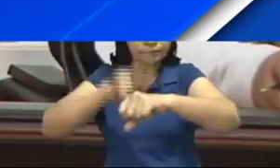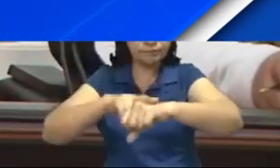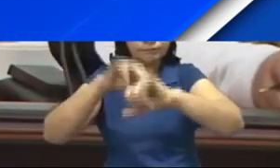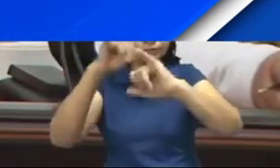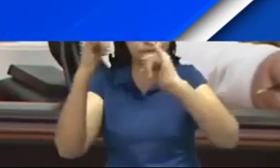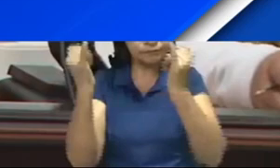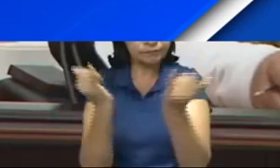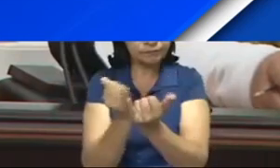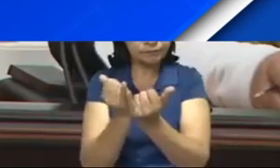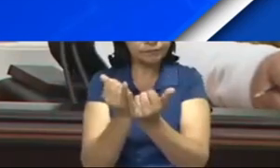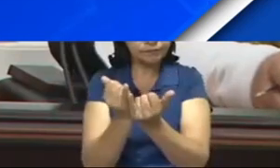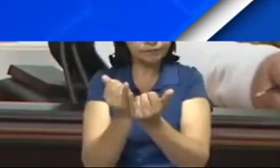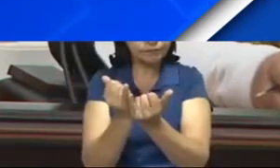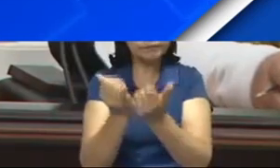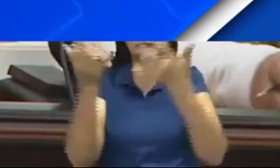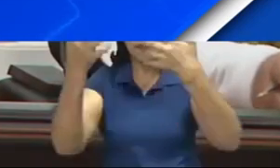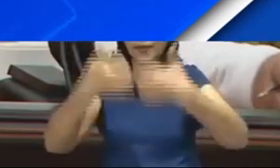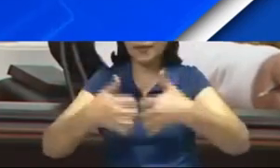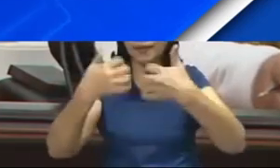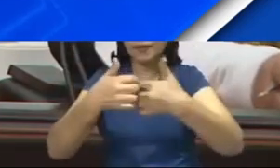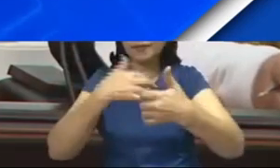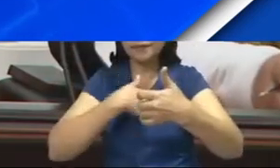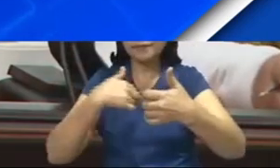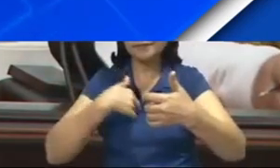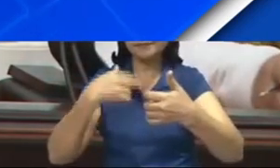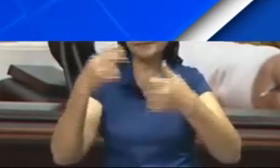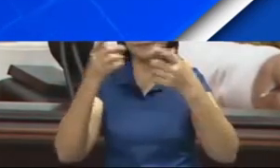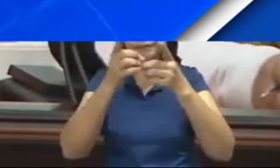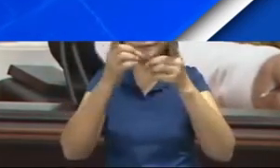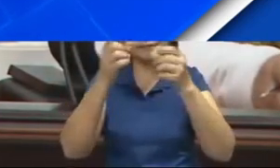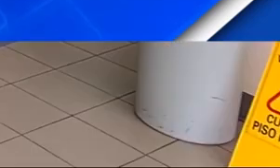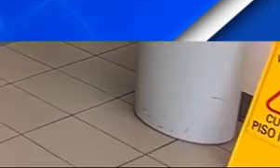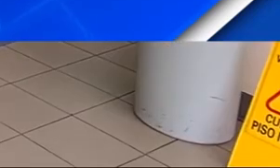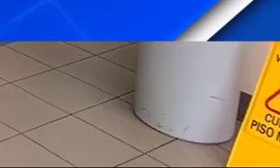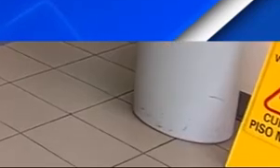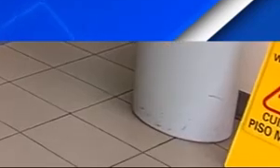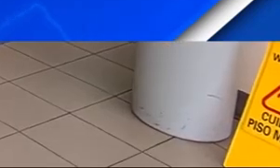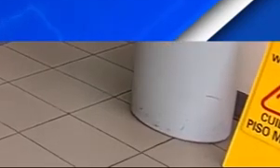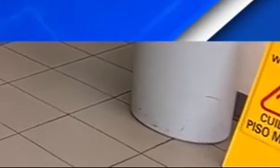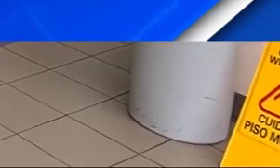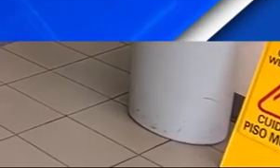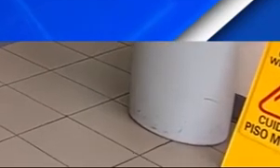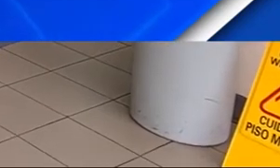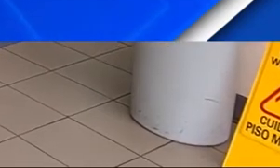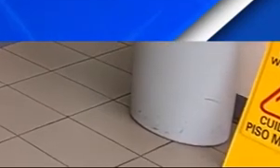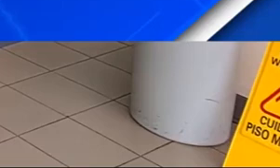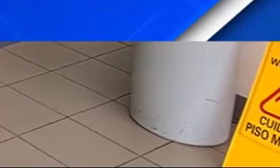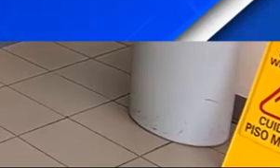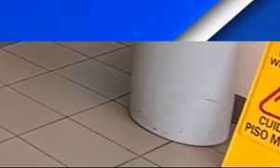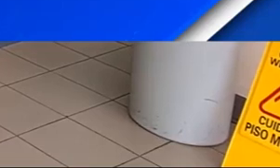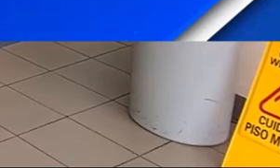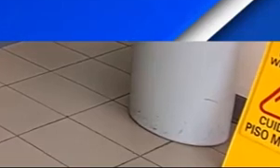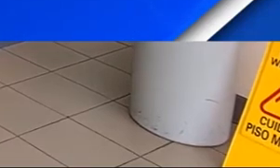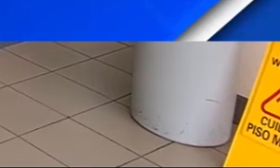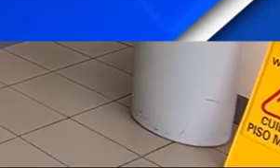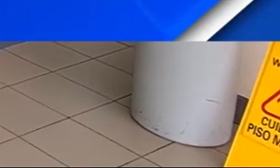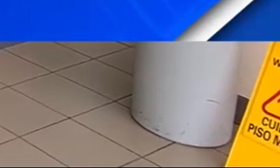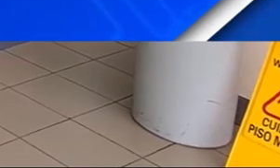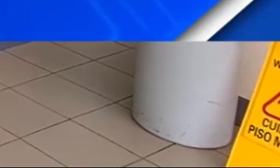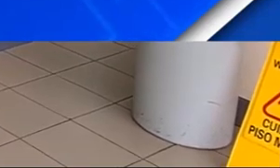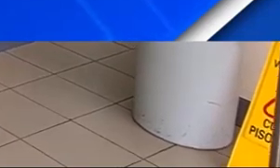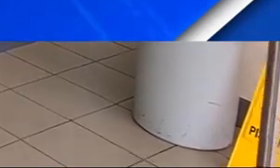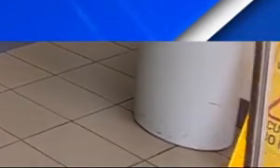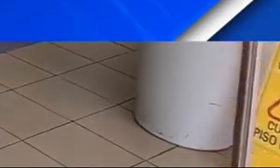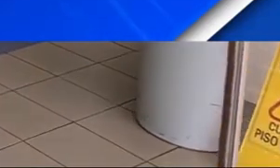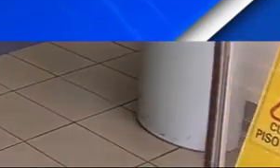nacionales e internacionales. La empresa tendrá los órganos de dirección y administración siguientes. Tercero, dirección general conformada por el director general